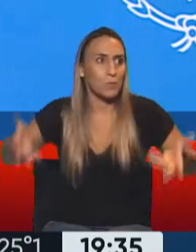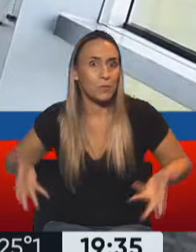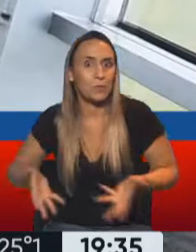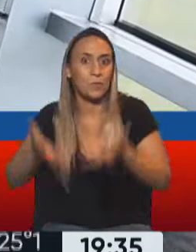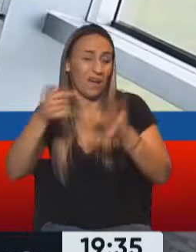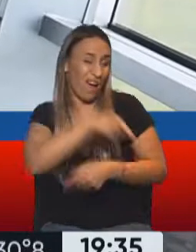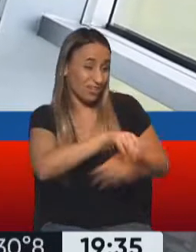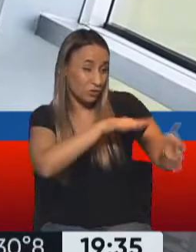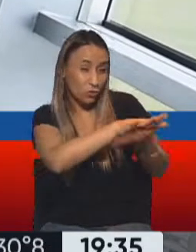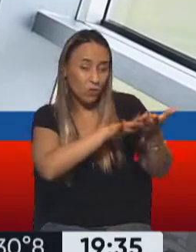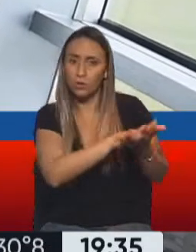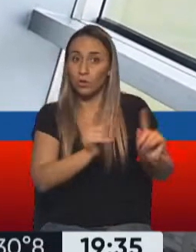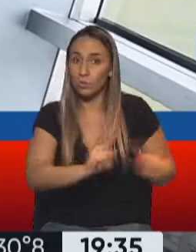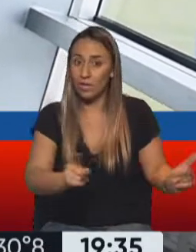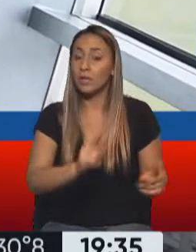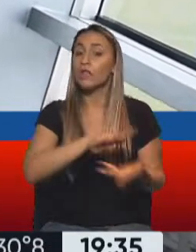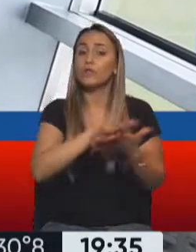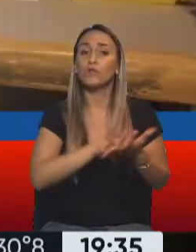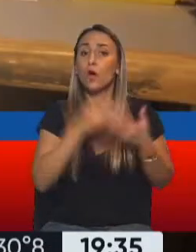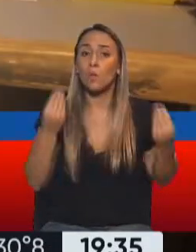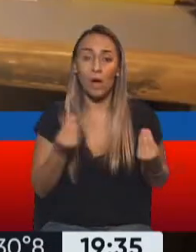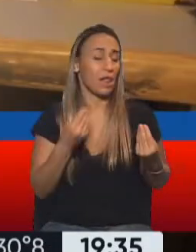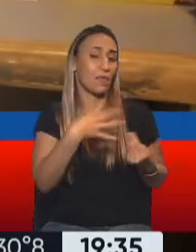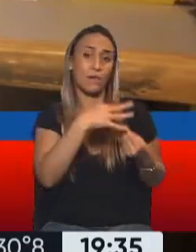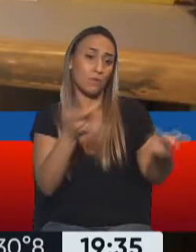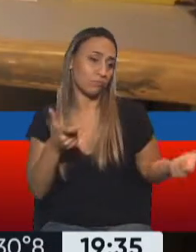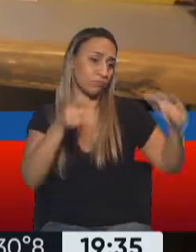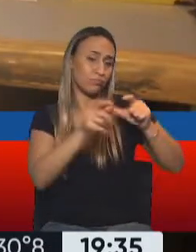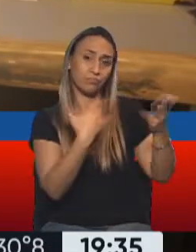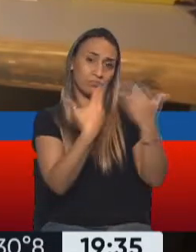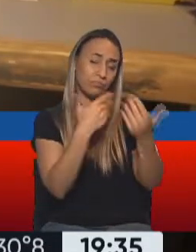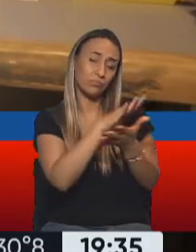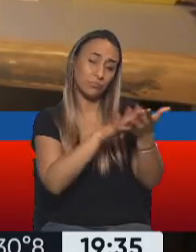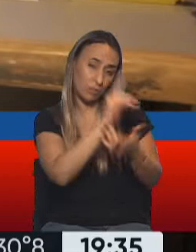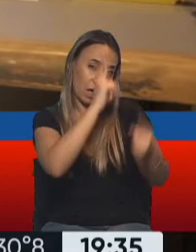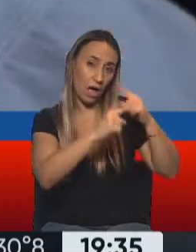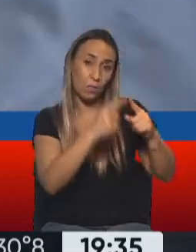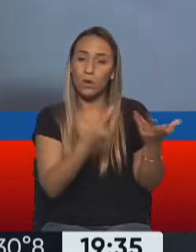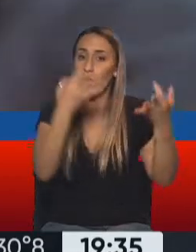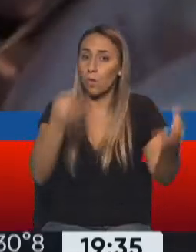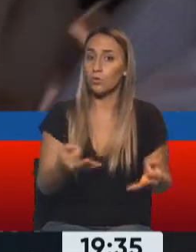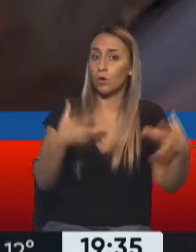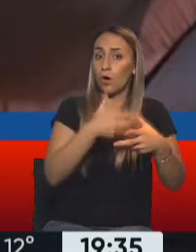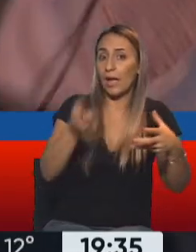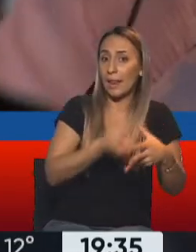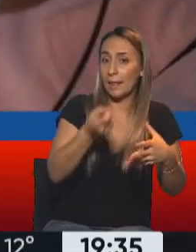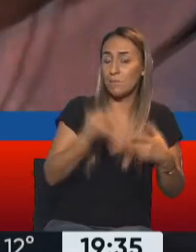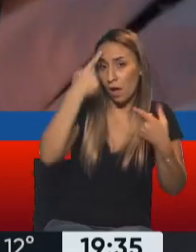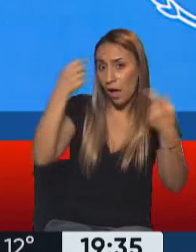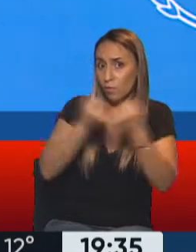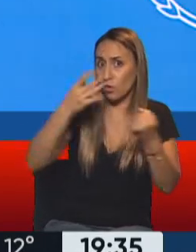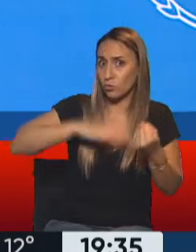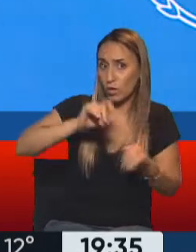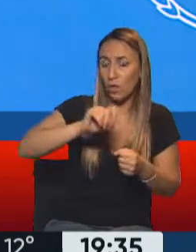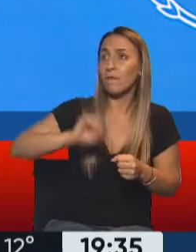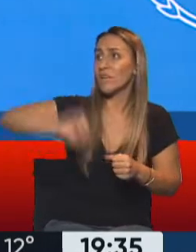no es esa, la salida es sentarse, es consensuar, sobre todo en un gremio que ha hecho una paritaria por encima de la inflación. O sea que en esto quiero ser muy claro,